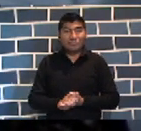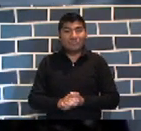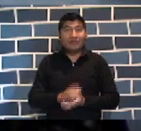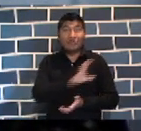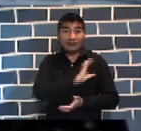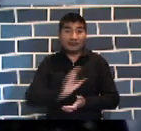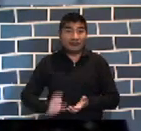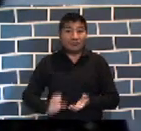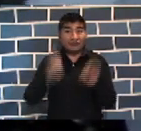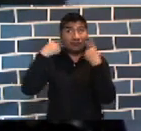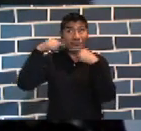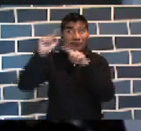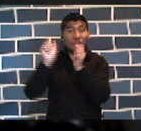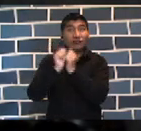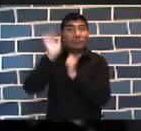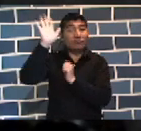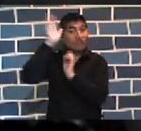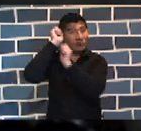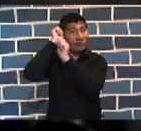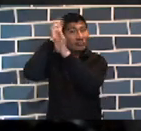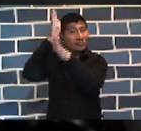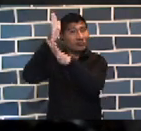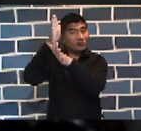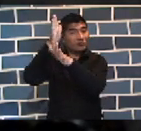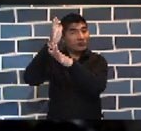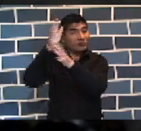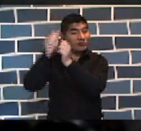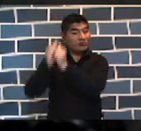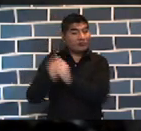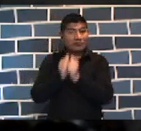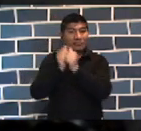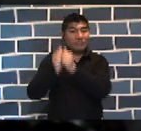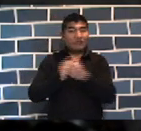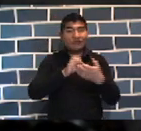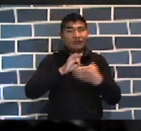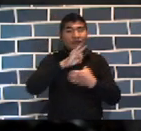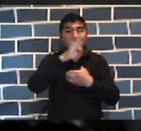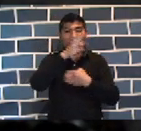Cristo vuelve junto al Padre en la unidad del Espíritu,